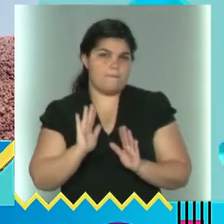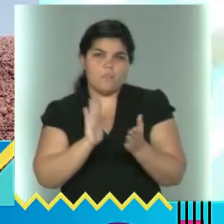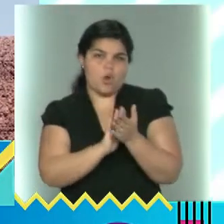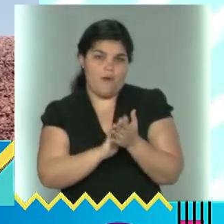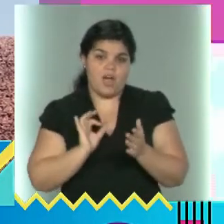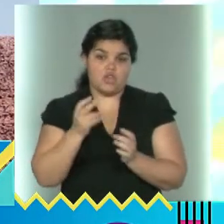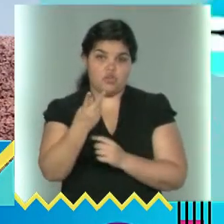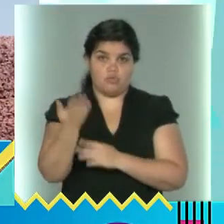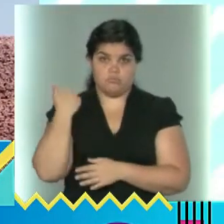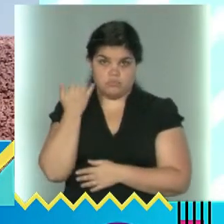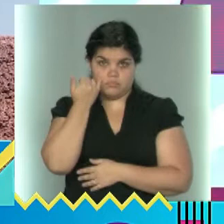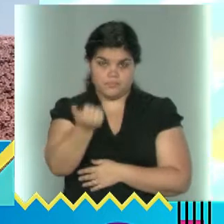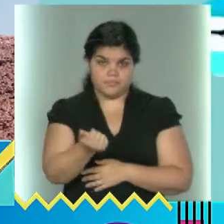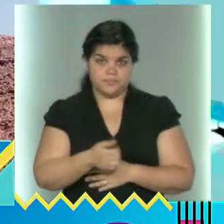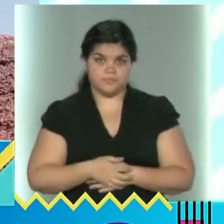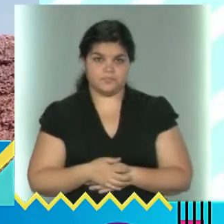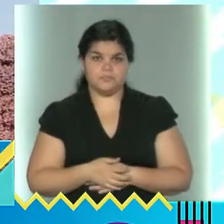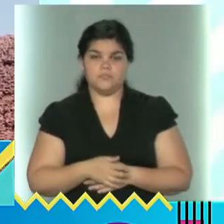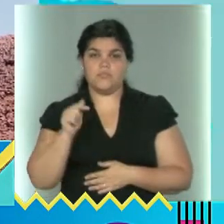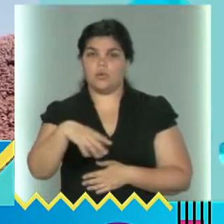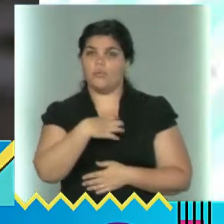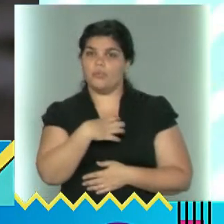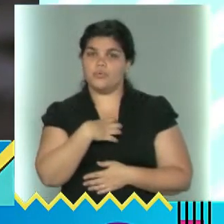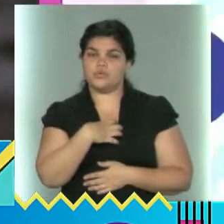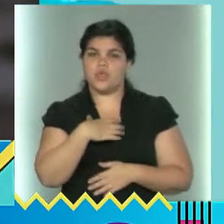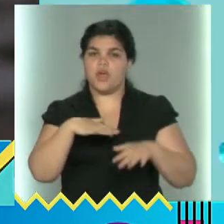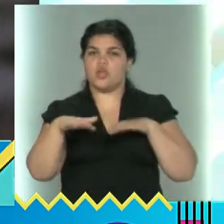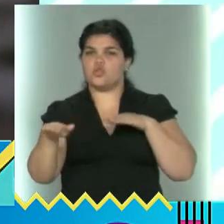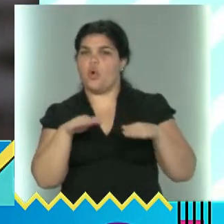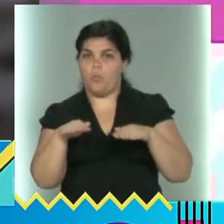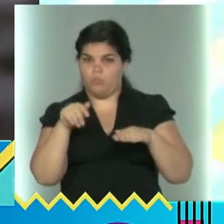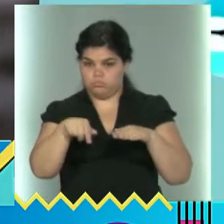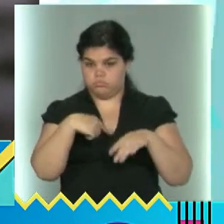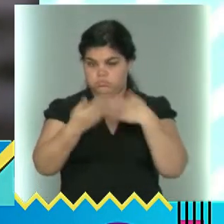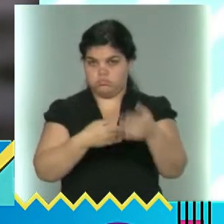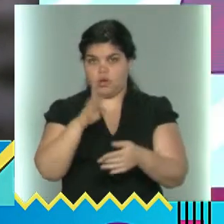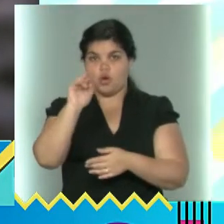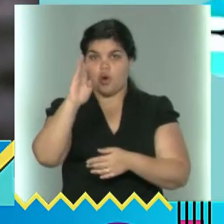2 años, ¿no? Di un curso de biorrobótica. En el curso